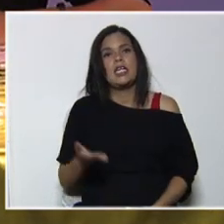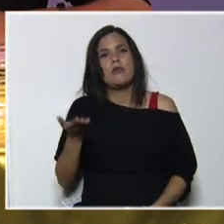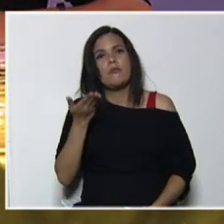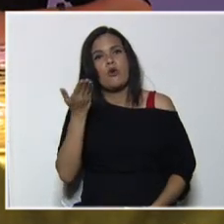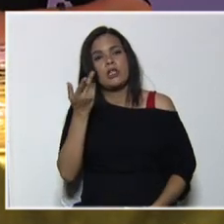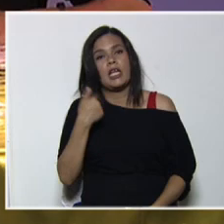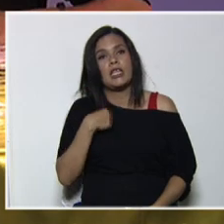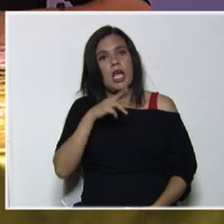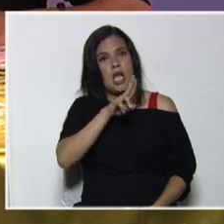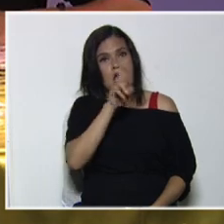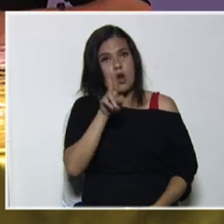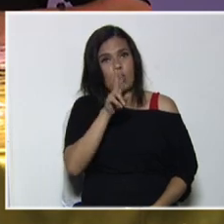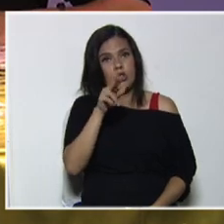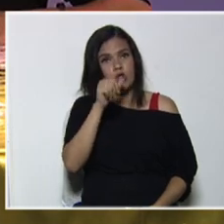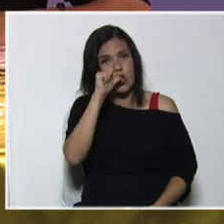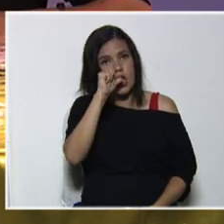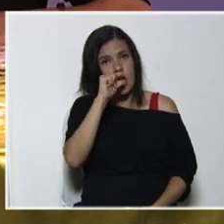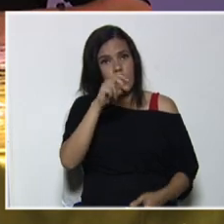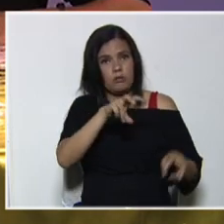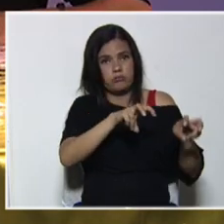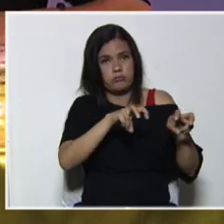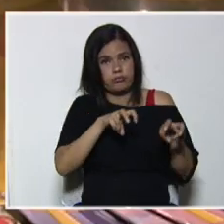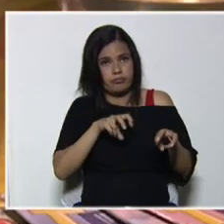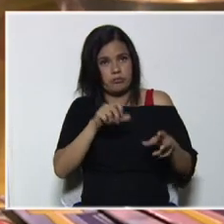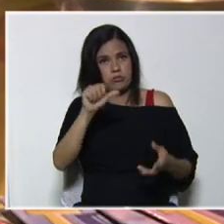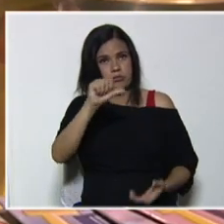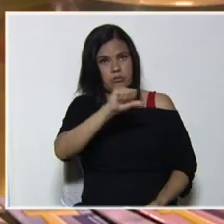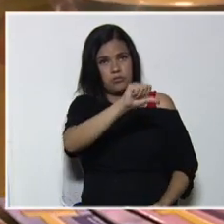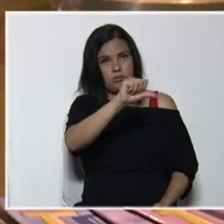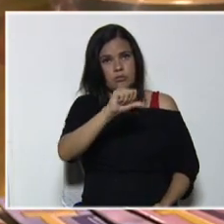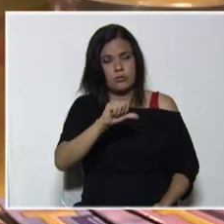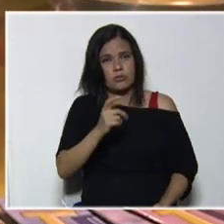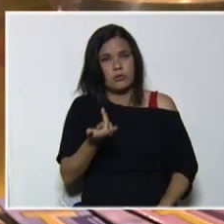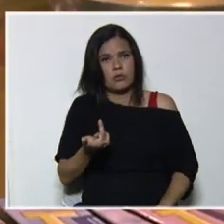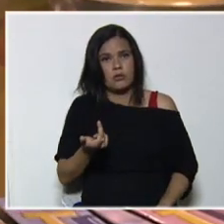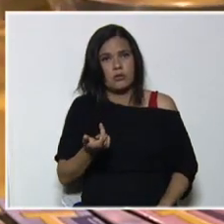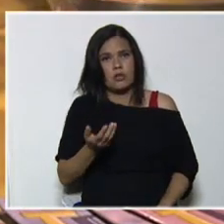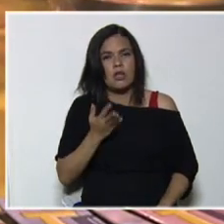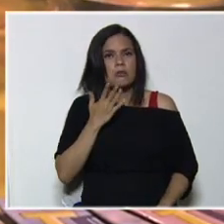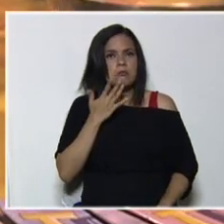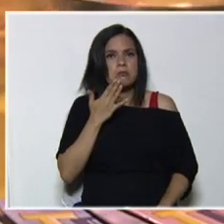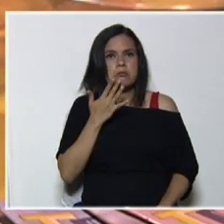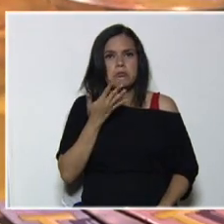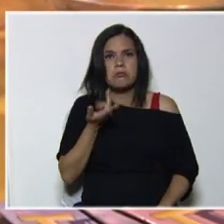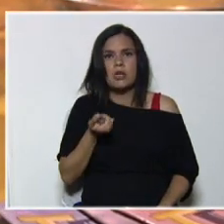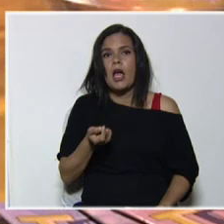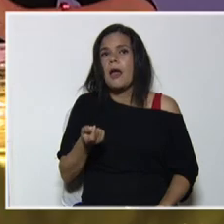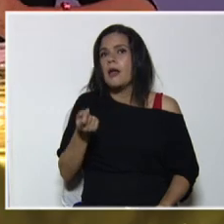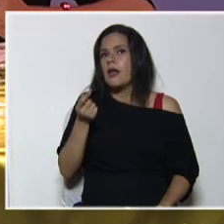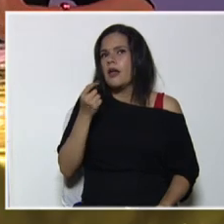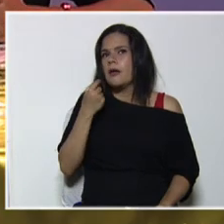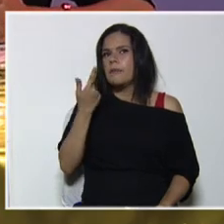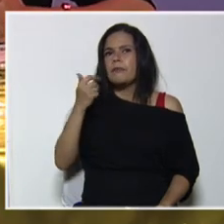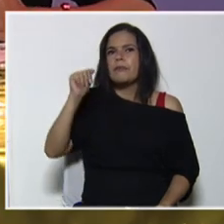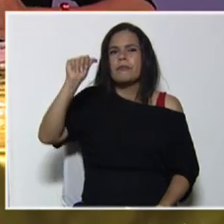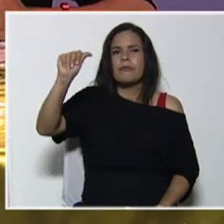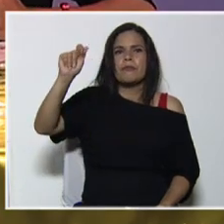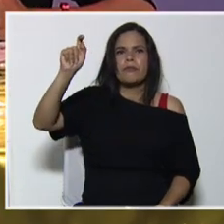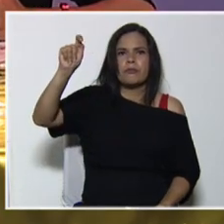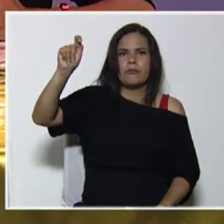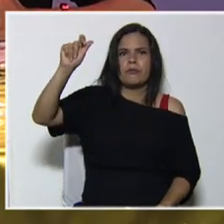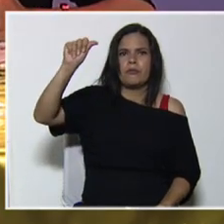Importante el uso del agua para el riego, como por ejemplo rubros como el atamel, una planta medicinal.